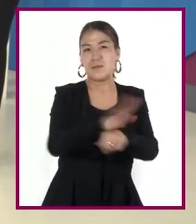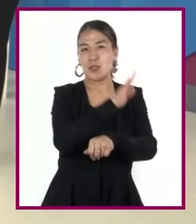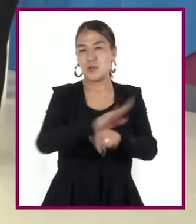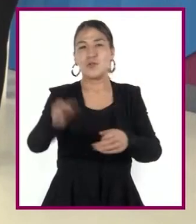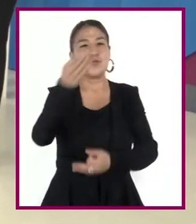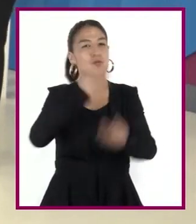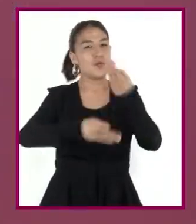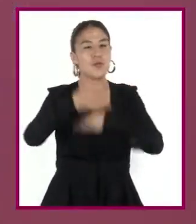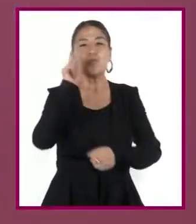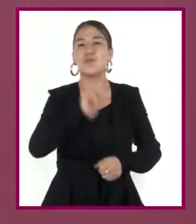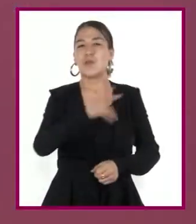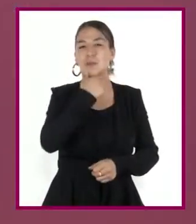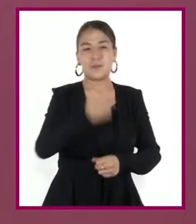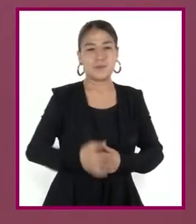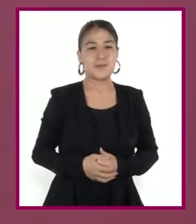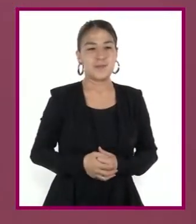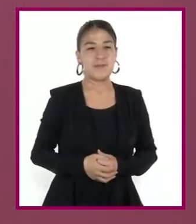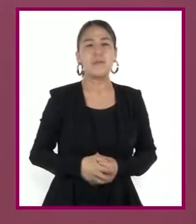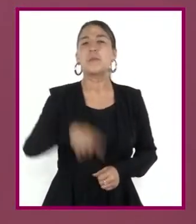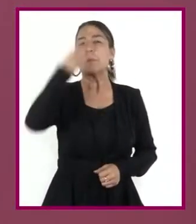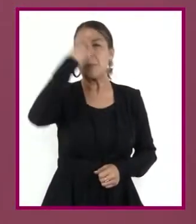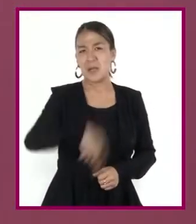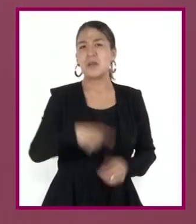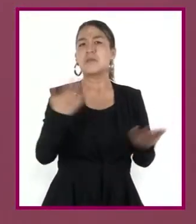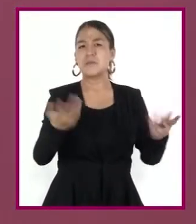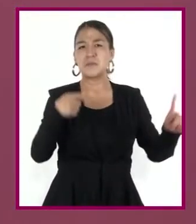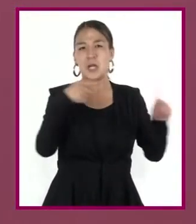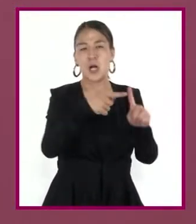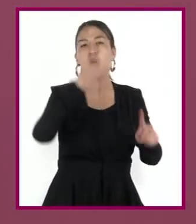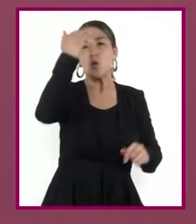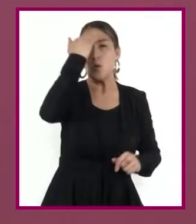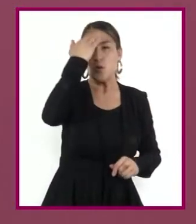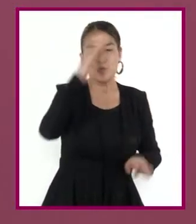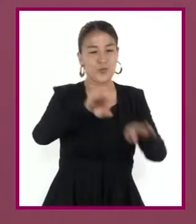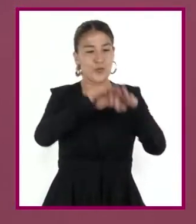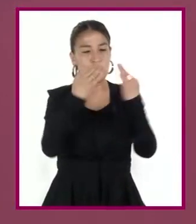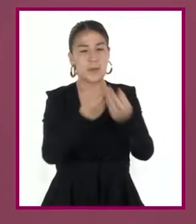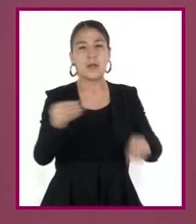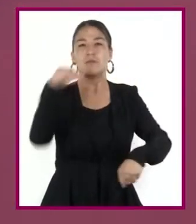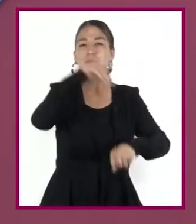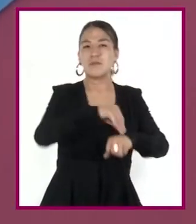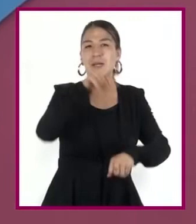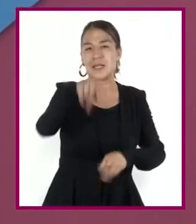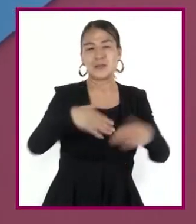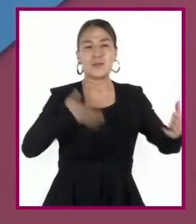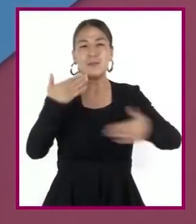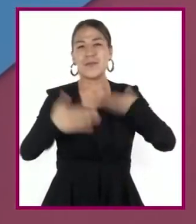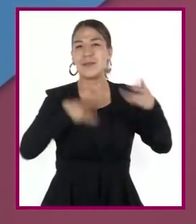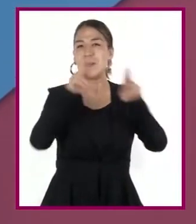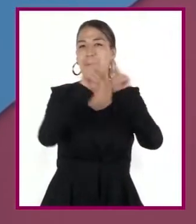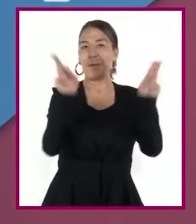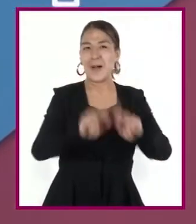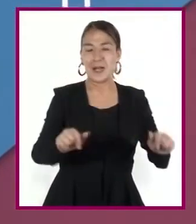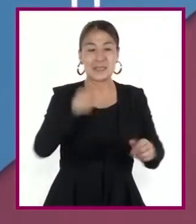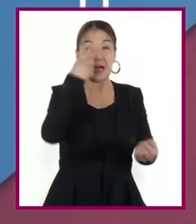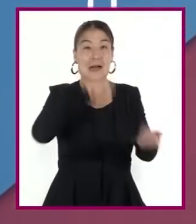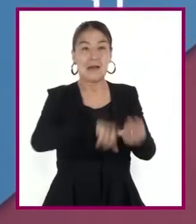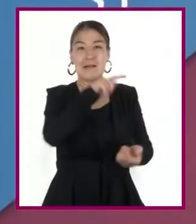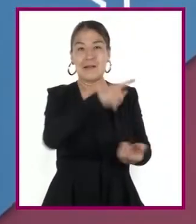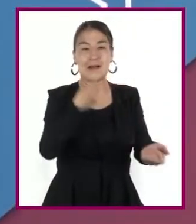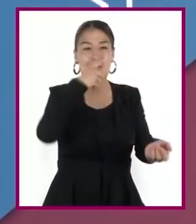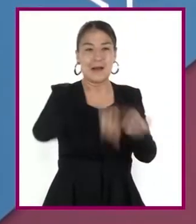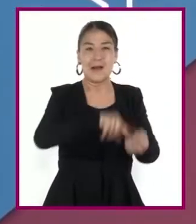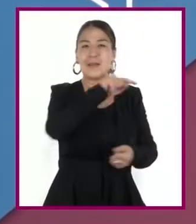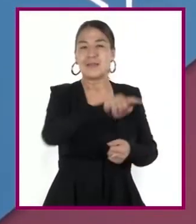todas y a todos. Con la finalidad de que conozcan una forma de aplicación de la convivencia pacífica entre las